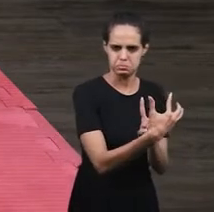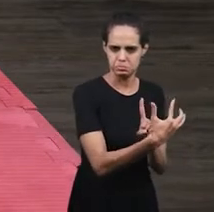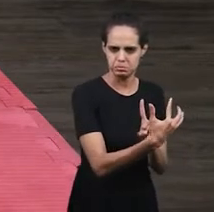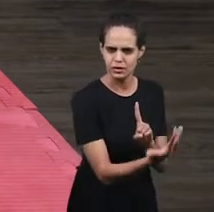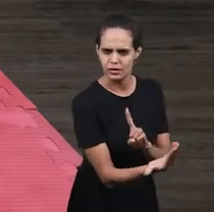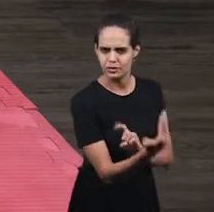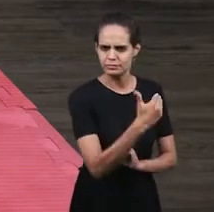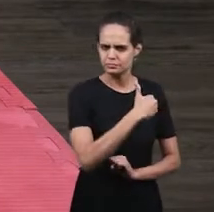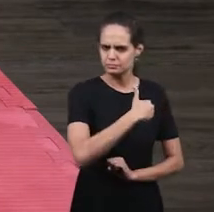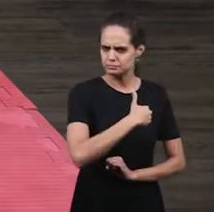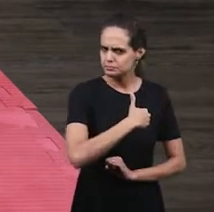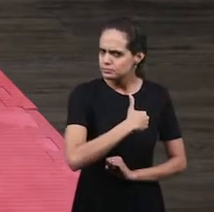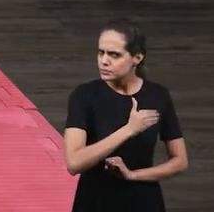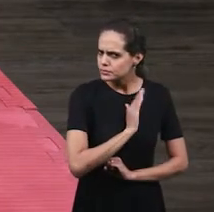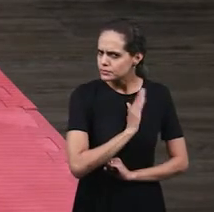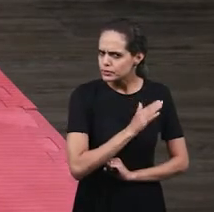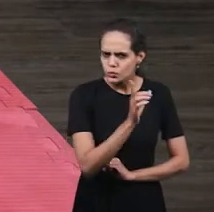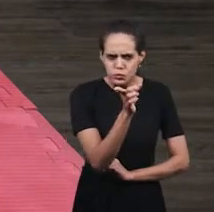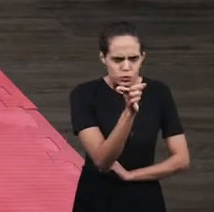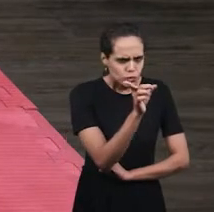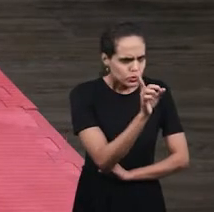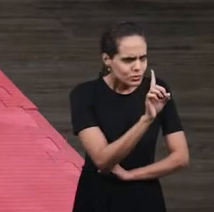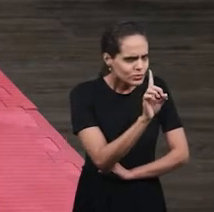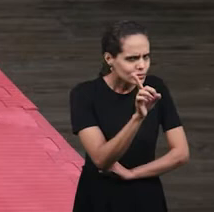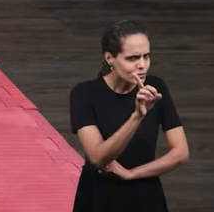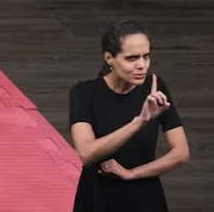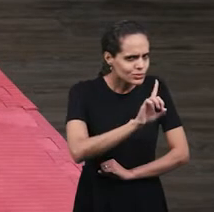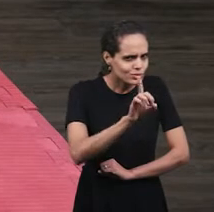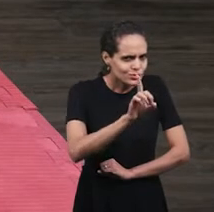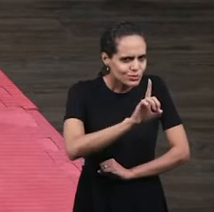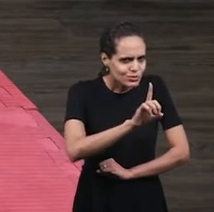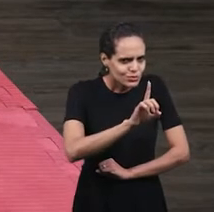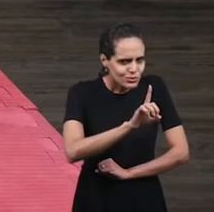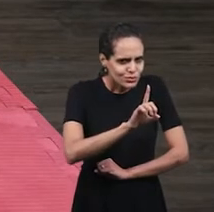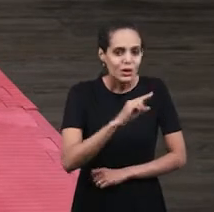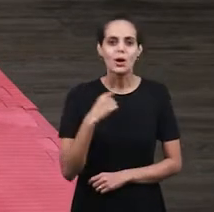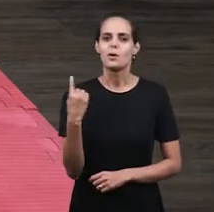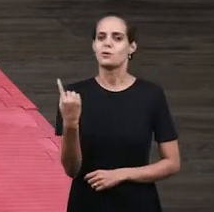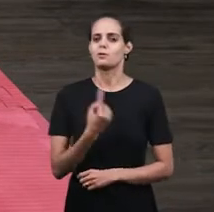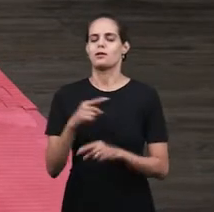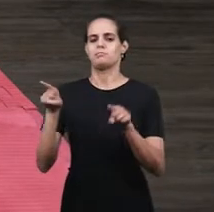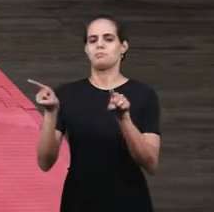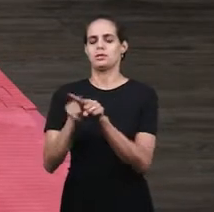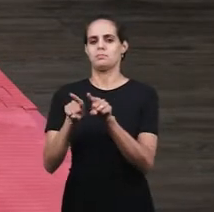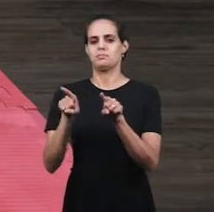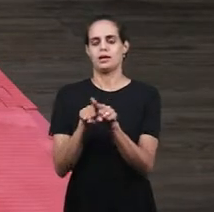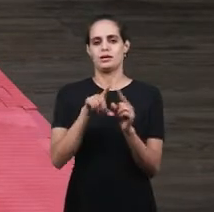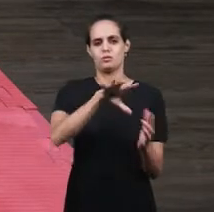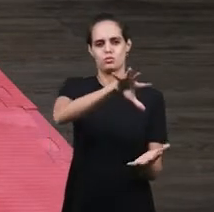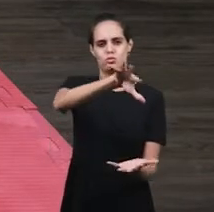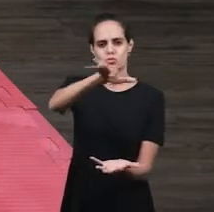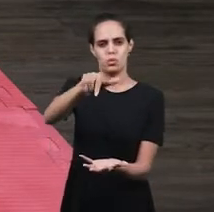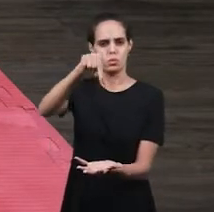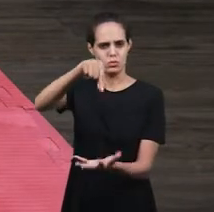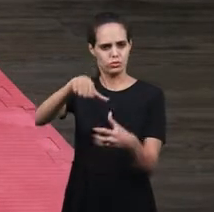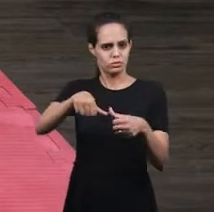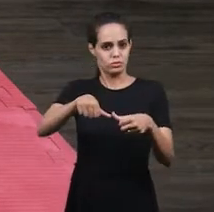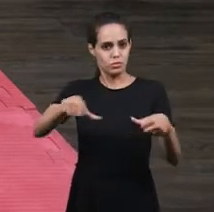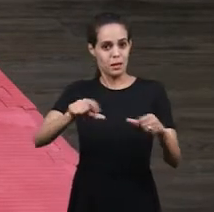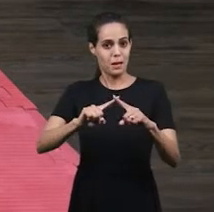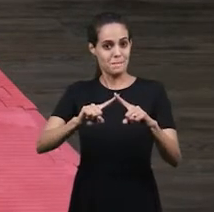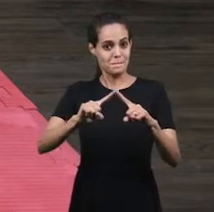dejó que ninguna suciedad de Egipto entre en su corazón. Y nosotros también estamos en este mundo